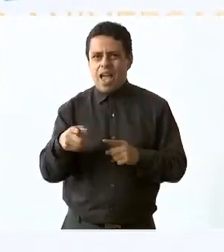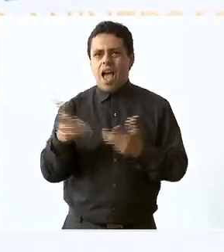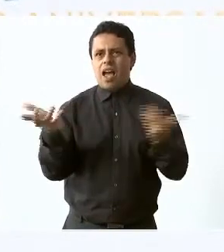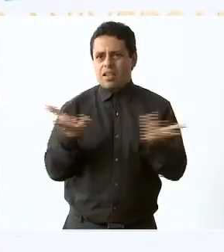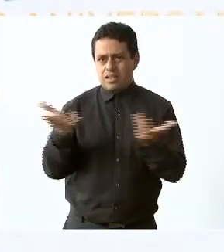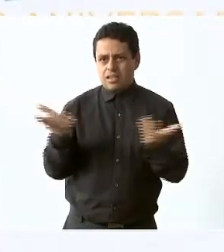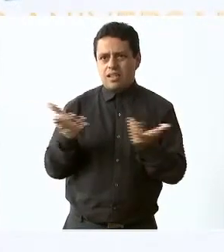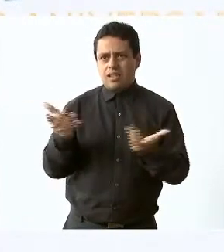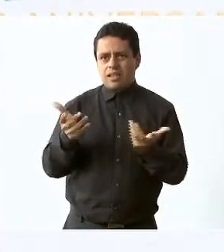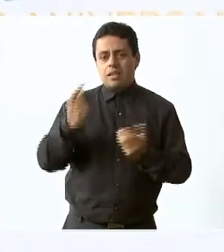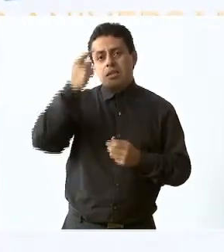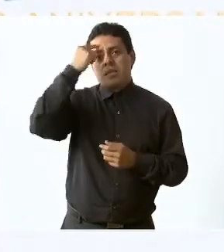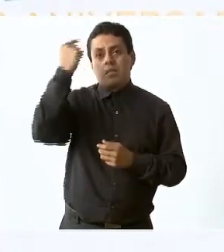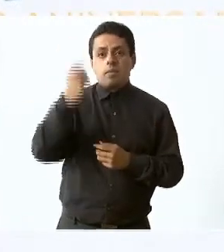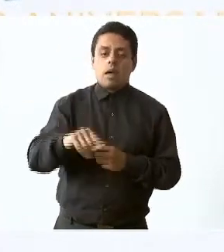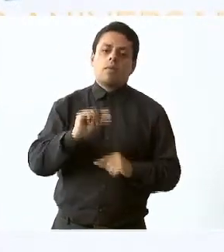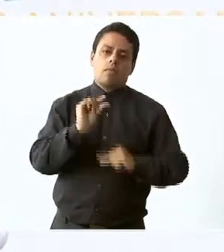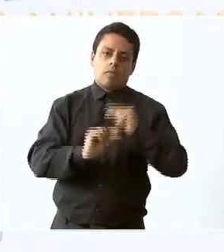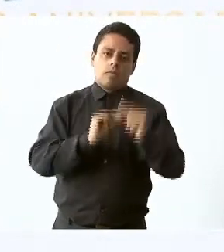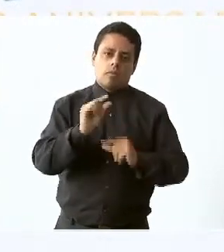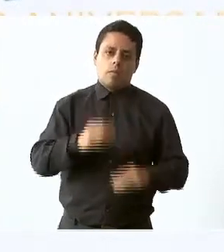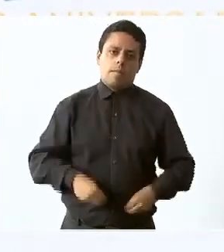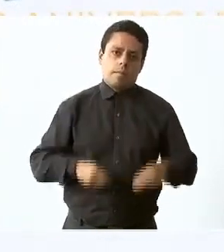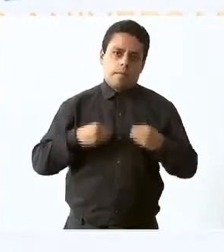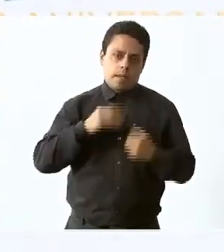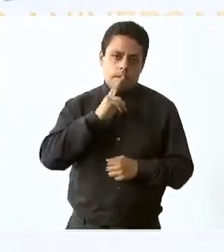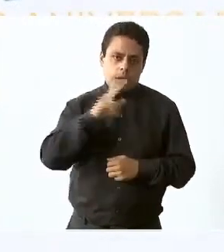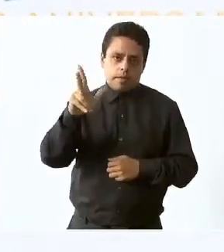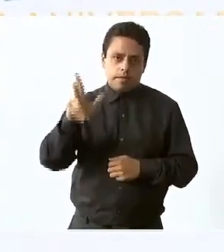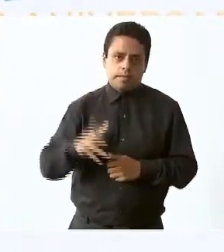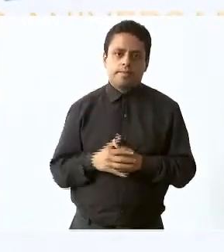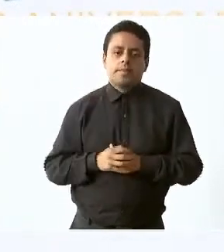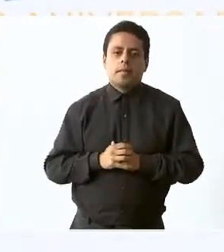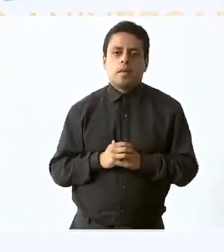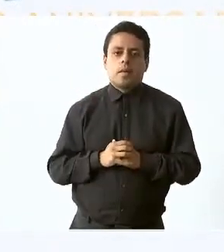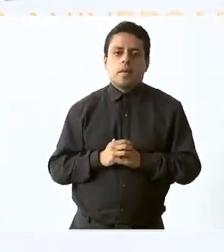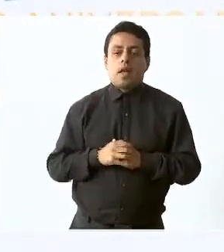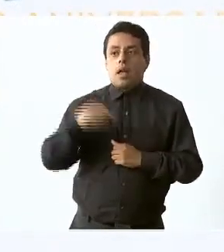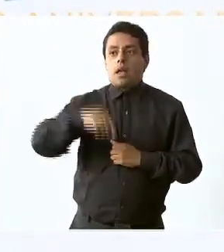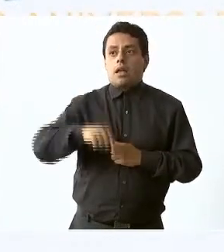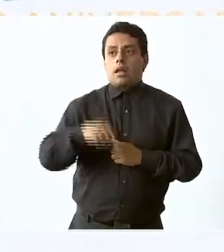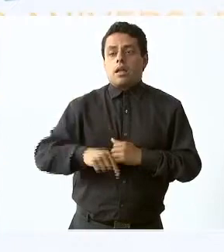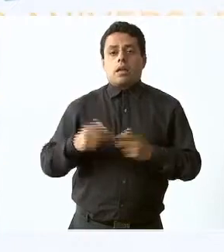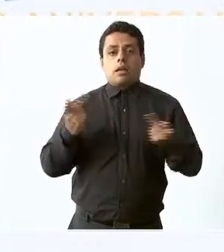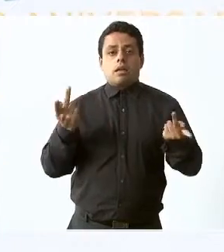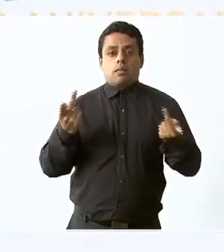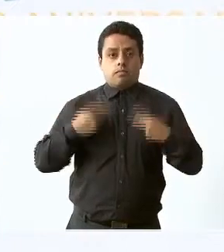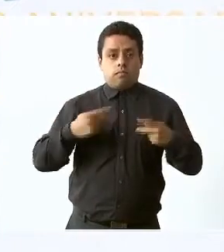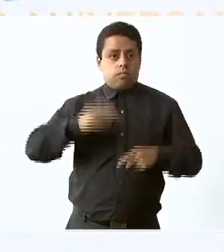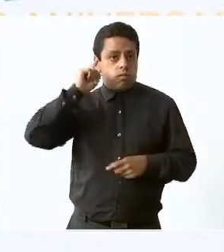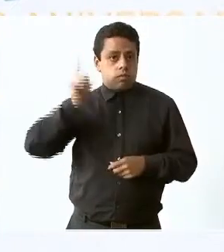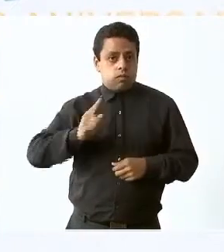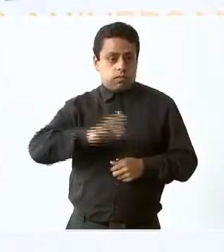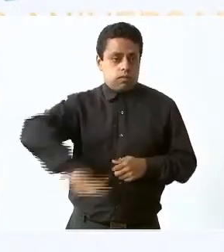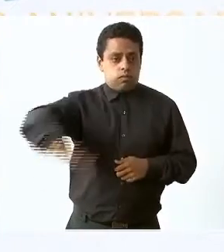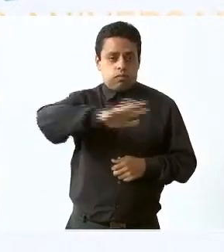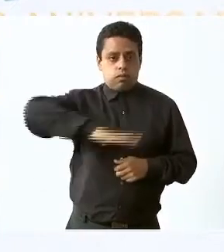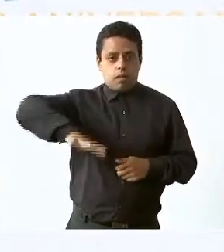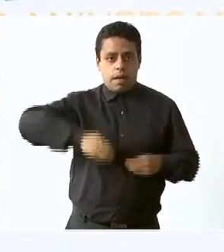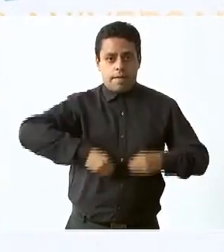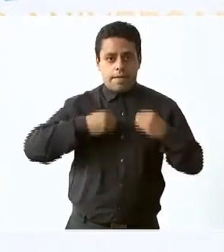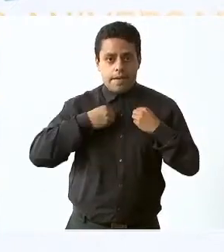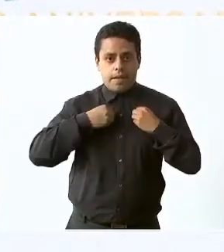para mejorar la calidad de vida de nuestra gente. Para la entidad ha sido determinante su respaldo